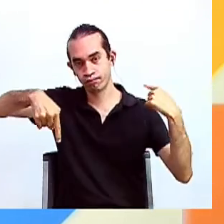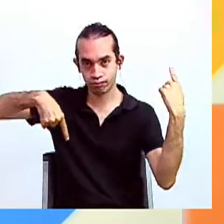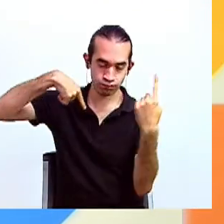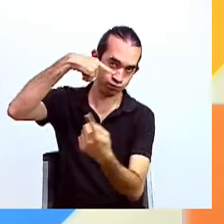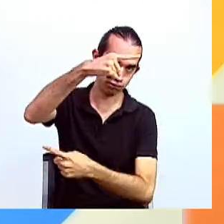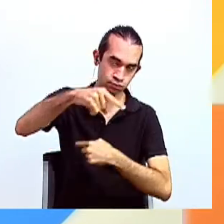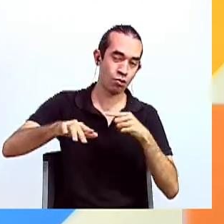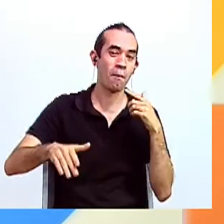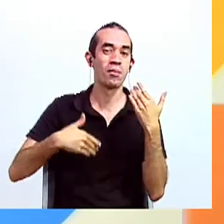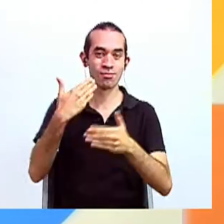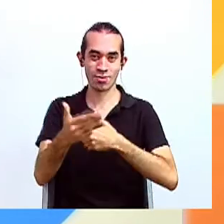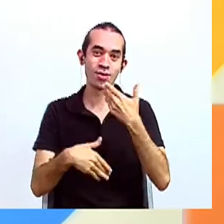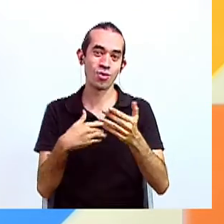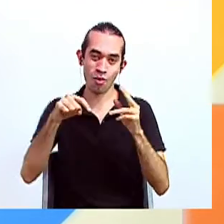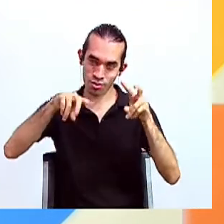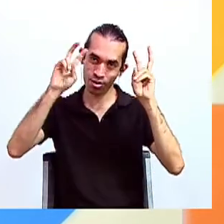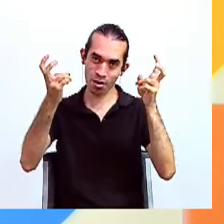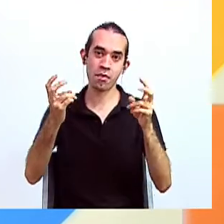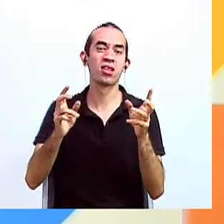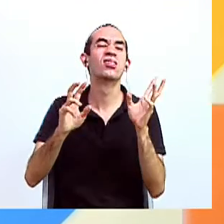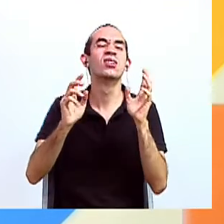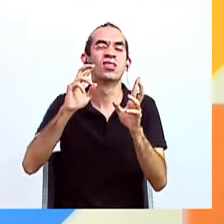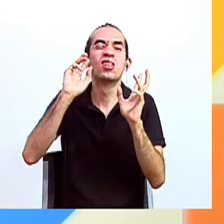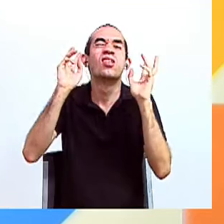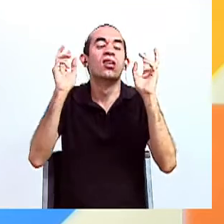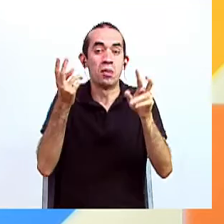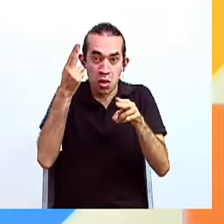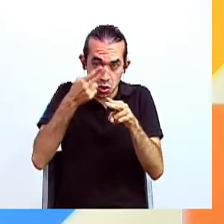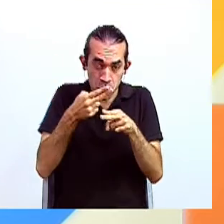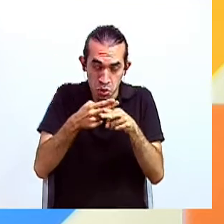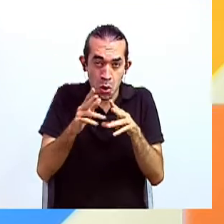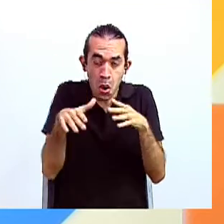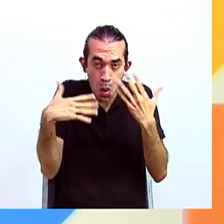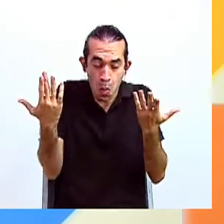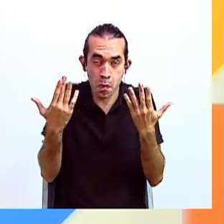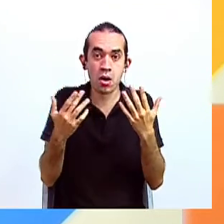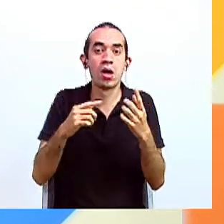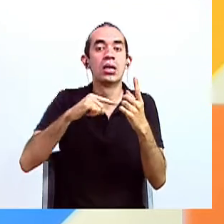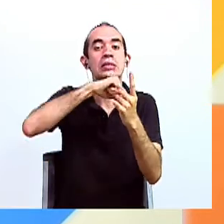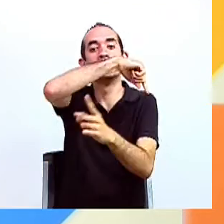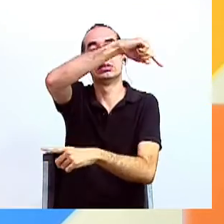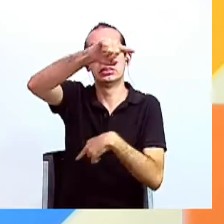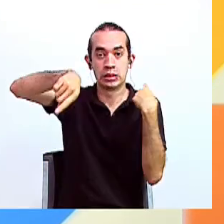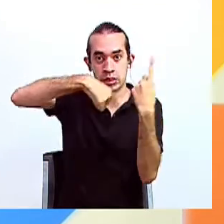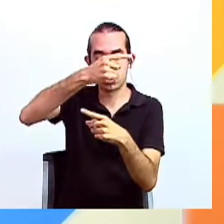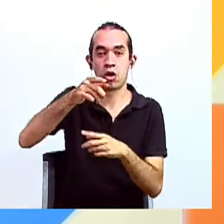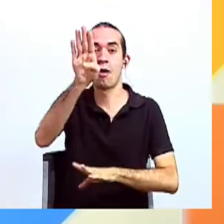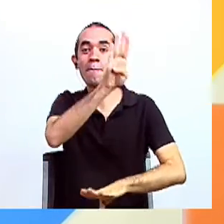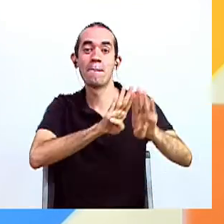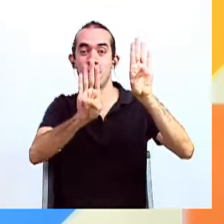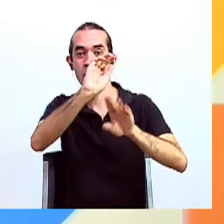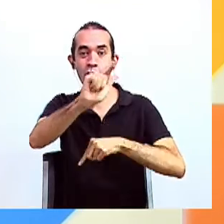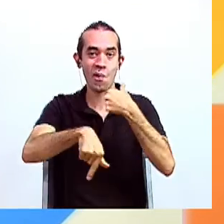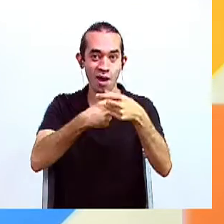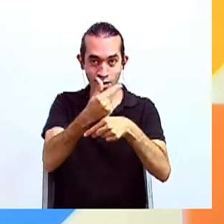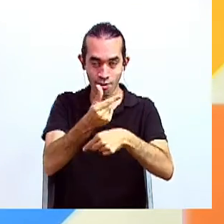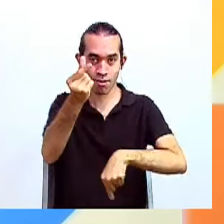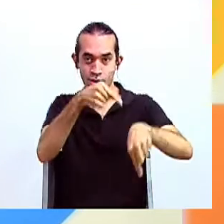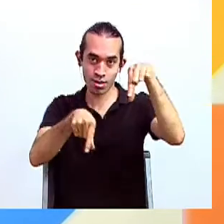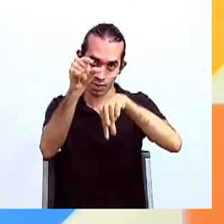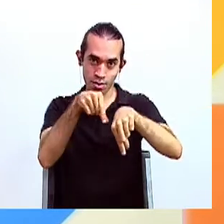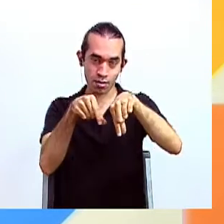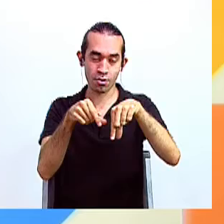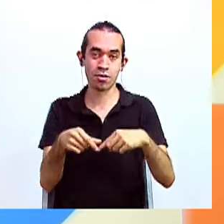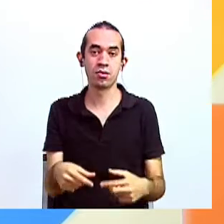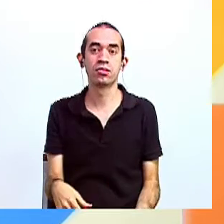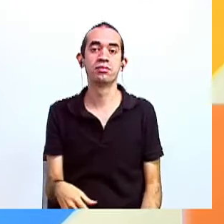hoy. Este proceso se llama ciclo biogeoquímico. Ahora estamos más preparados para dar un paso más, porque